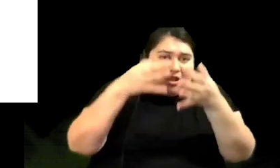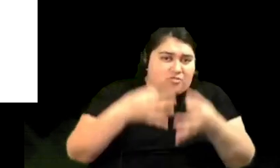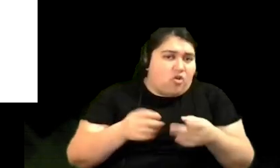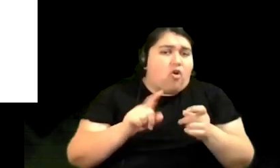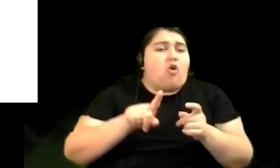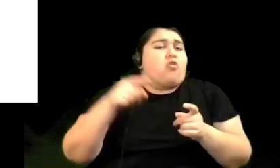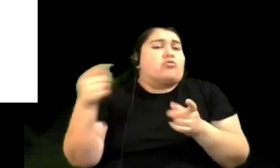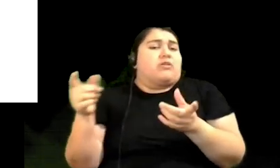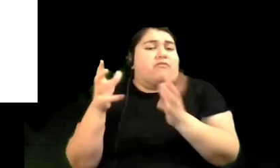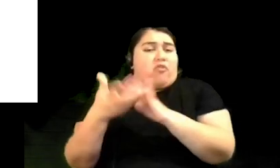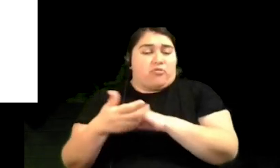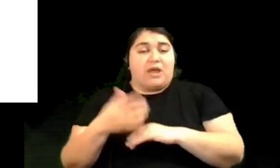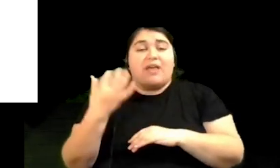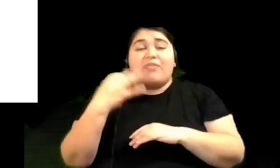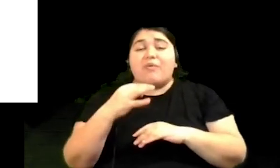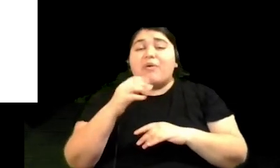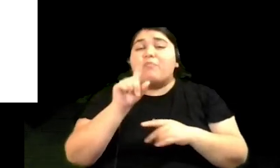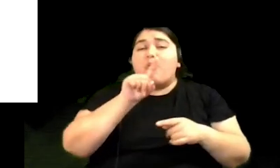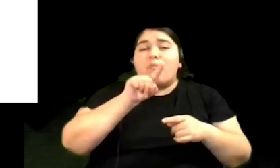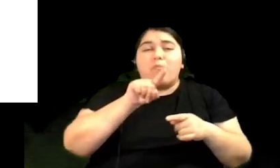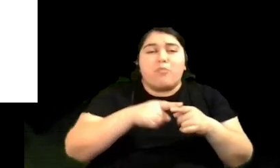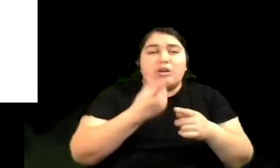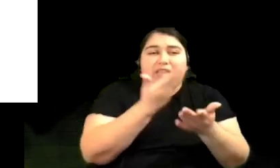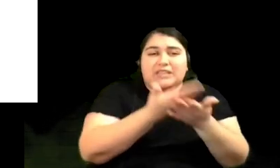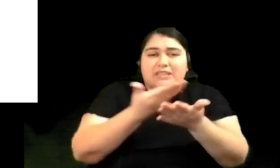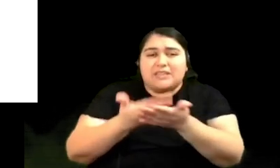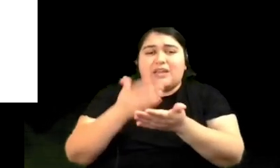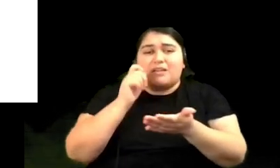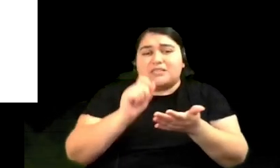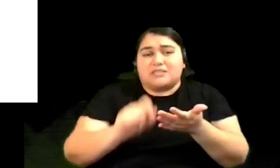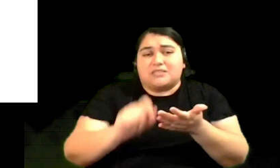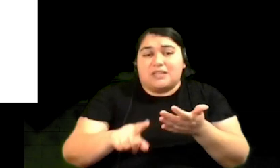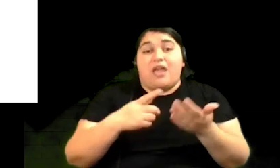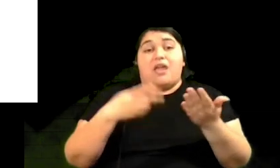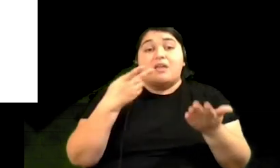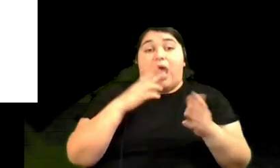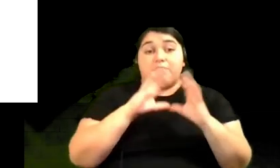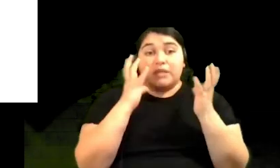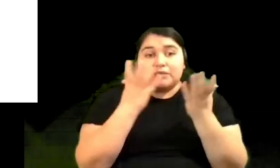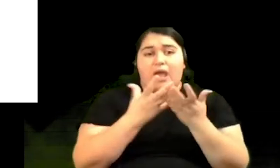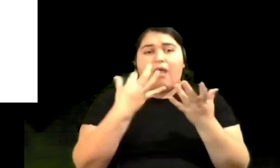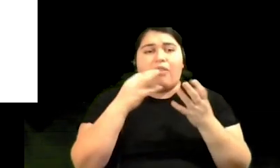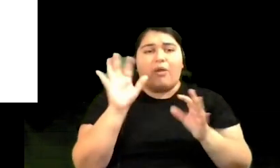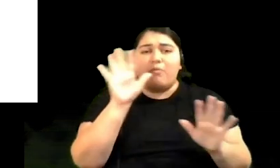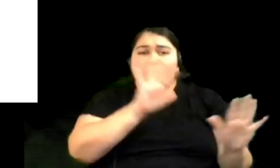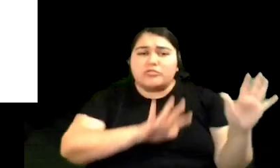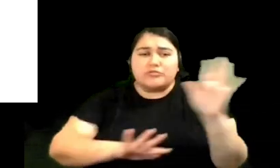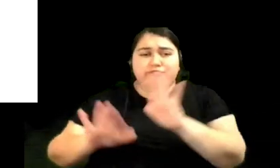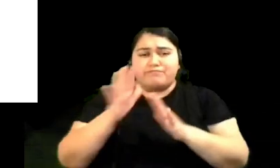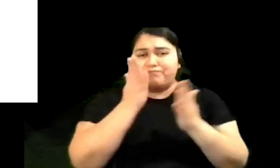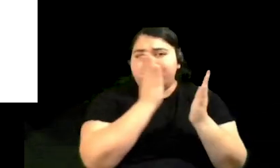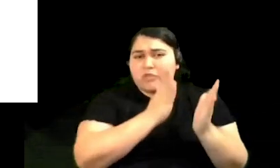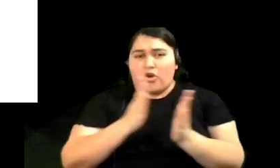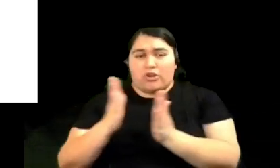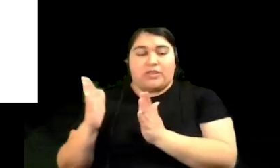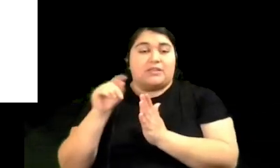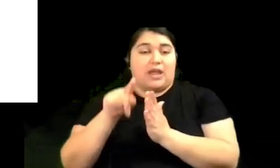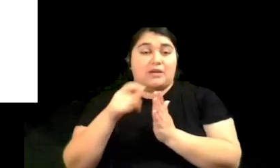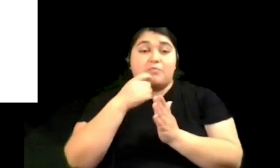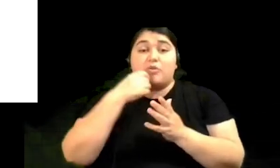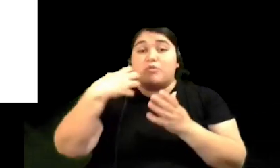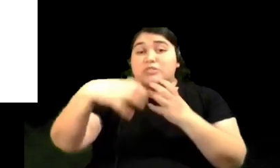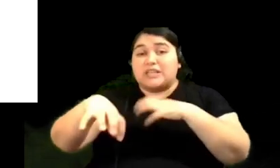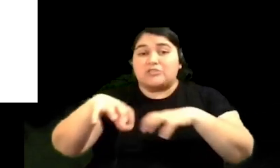que coordinar? Todas las políticas ambientales y el marco fiscal, analizando qué, poniéndonos de acuerdo entre los distintos sectores. Llámese sector